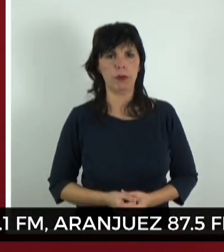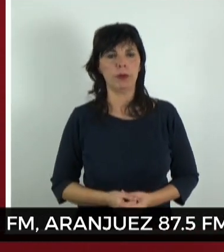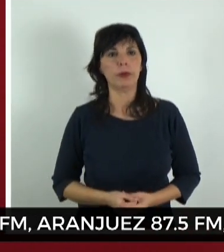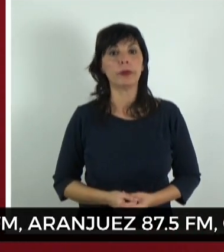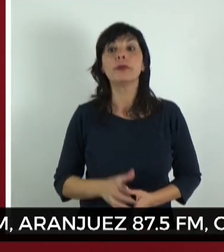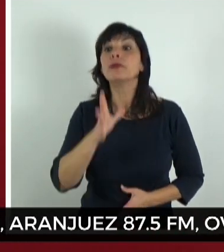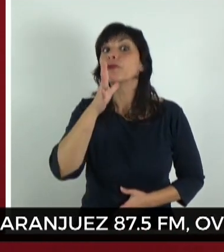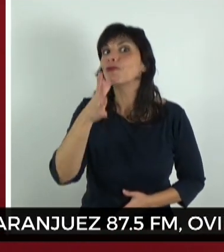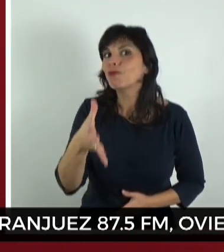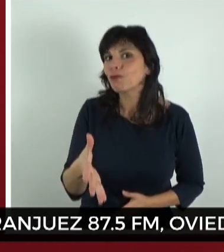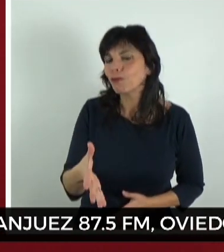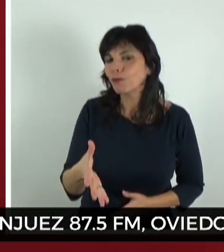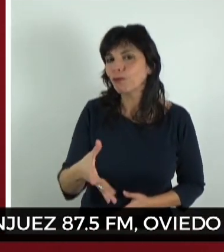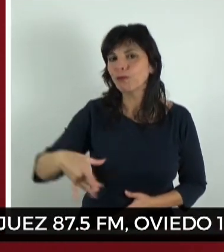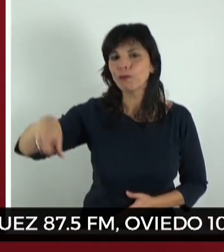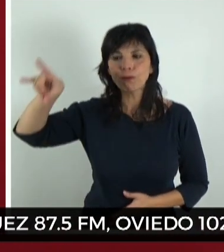Porque Satanás,